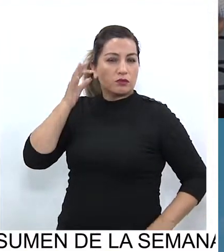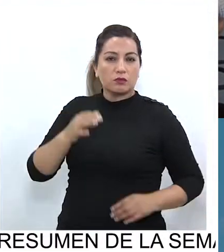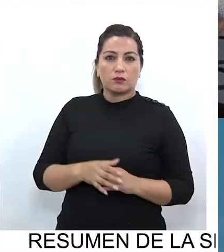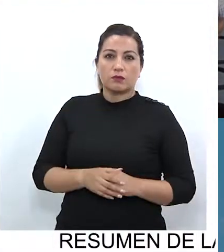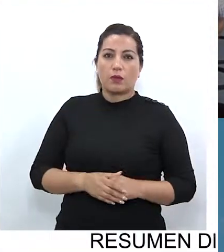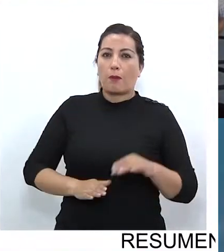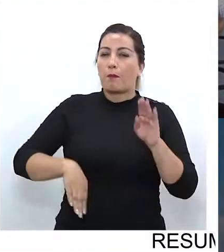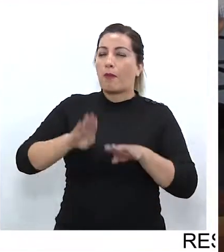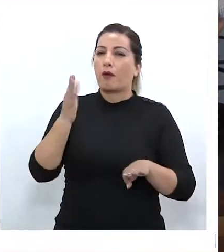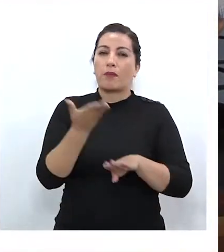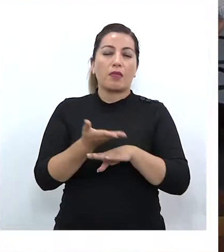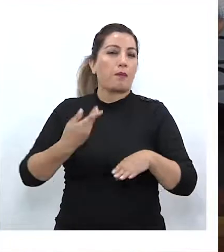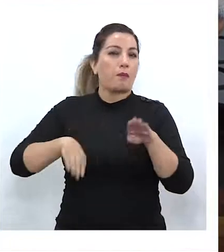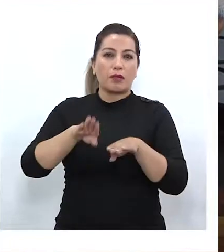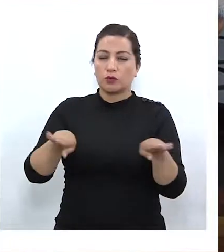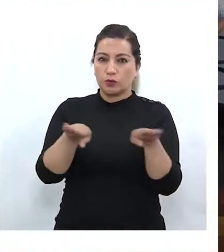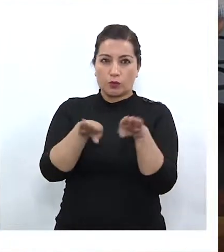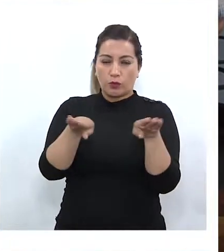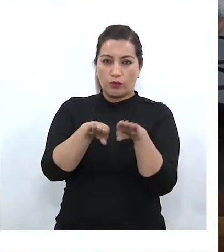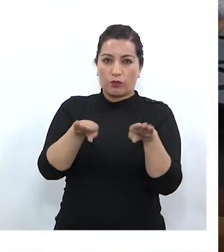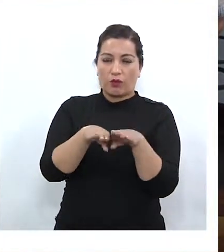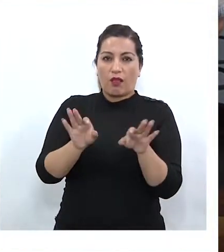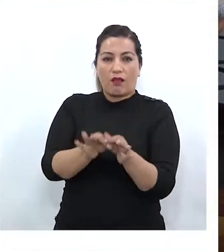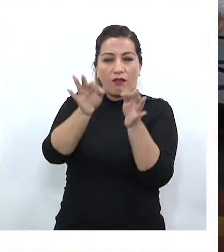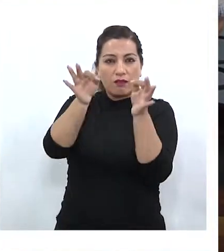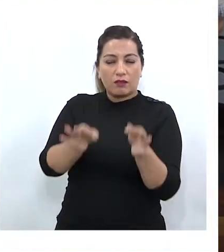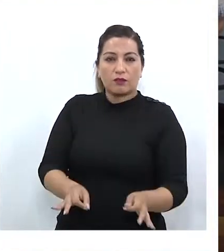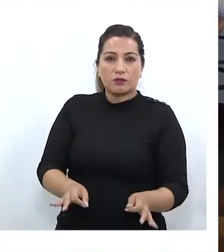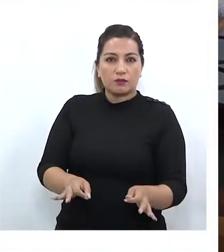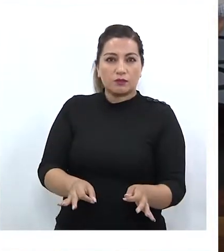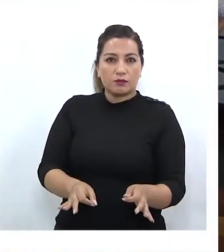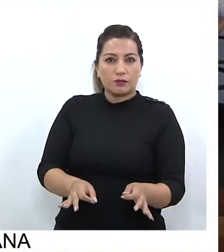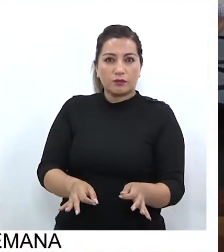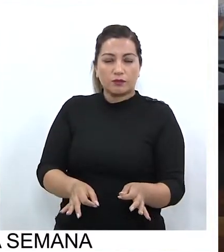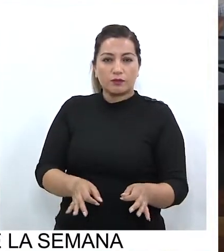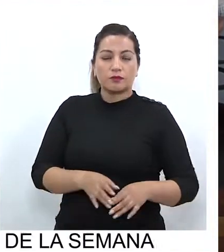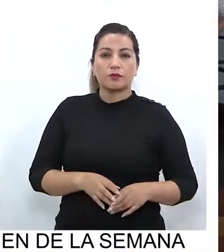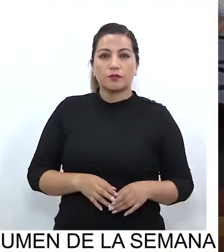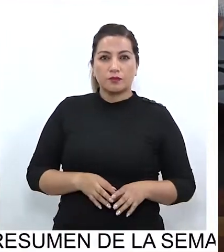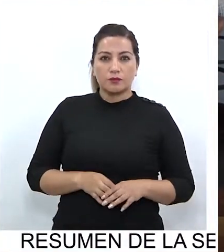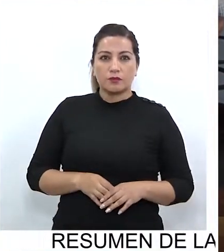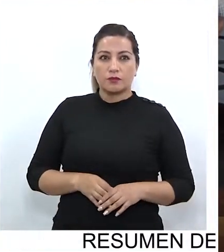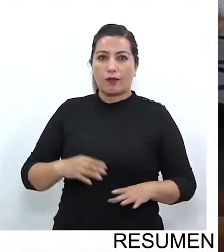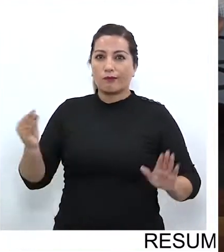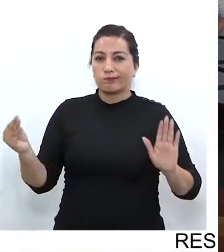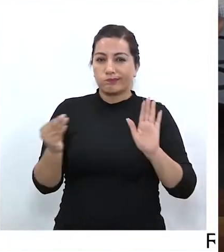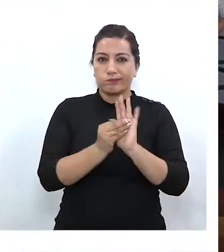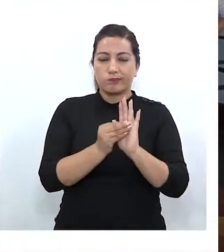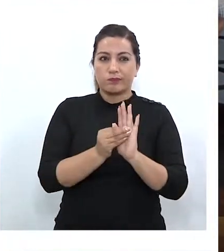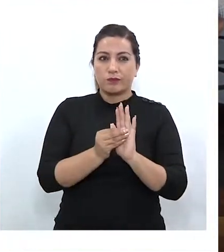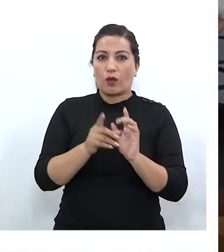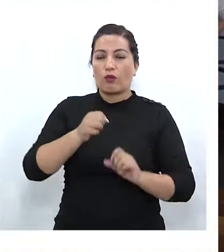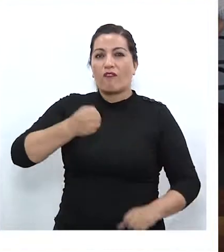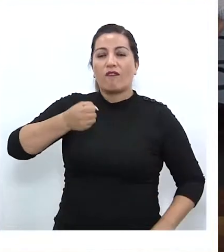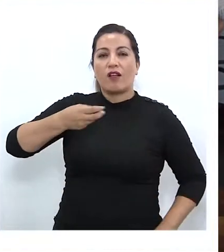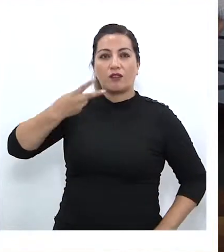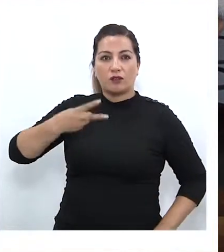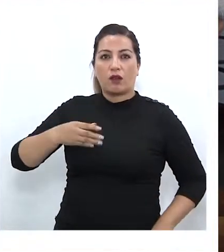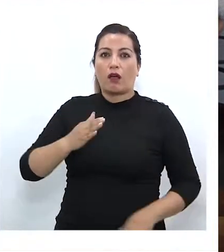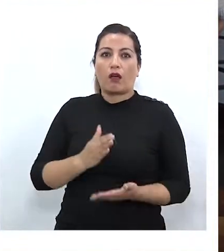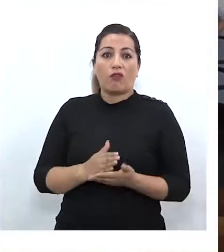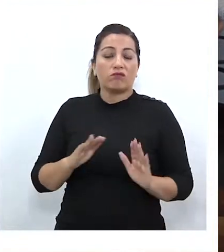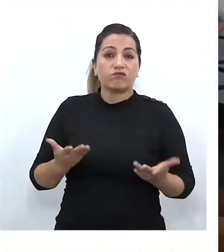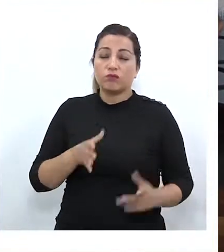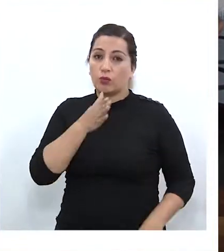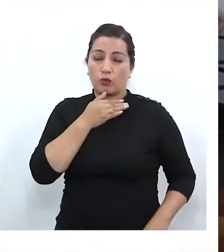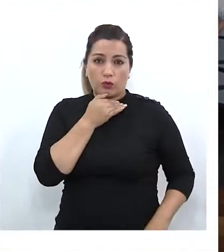mayor equidad, ¿cierto?, por que la educación sea más incorpore, digamos, ciertos valores que hasta